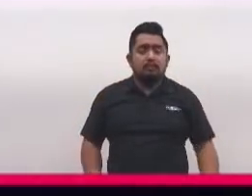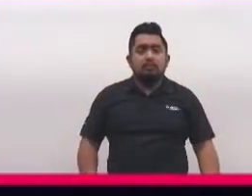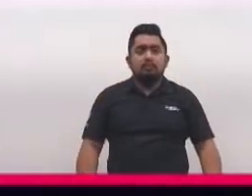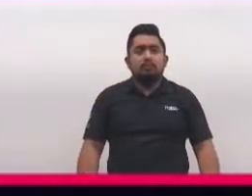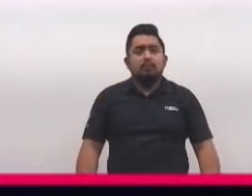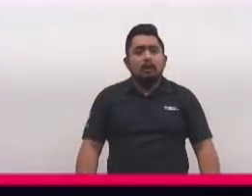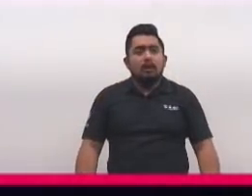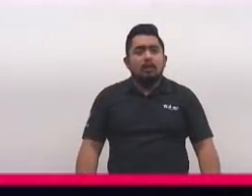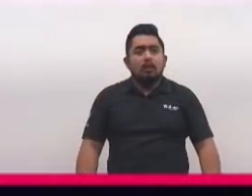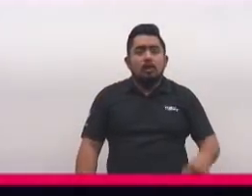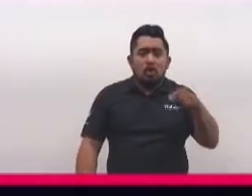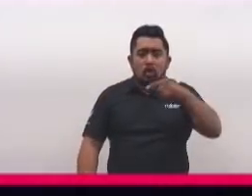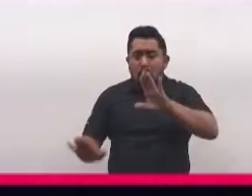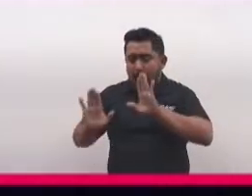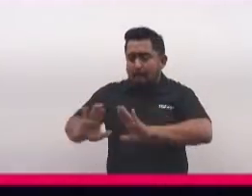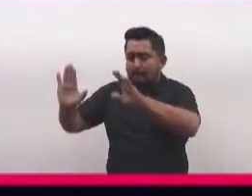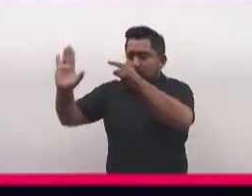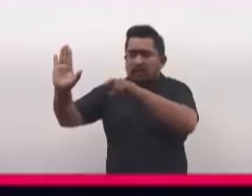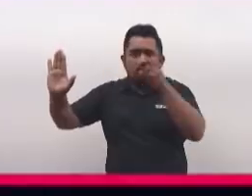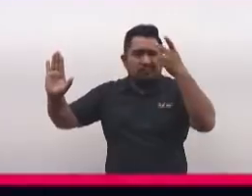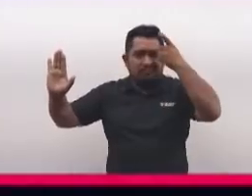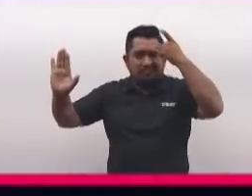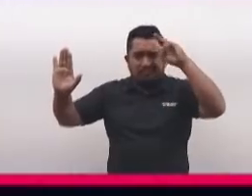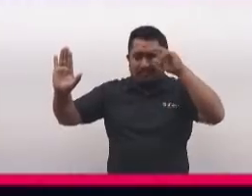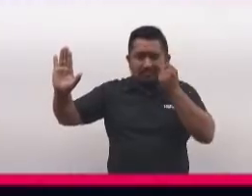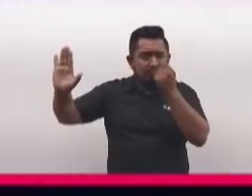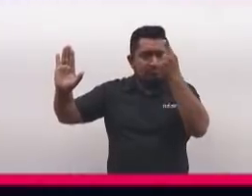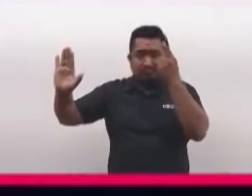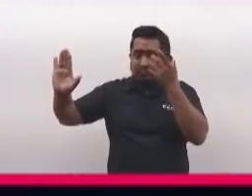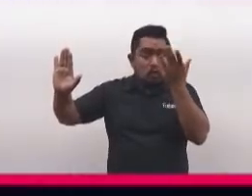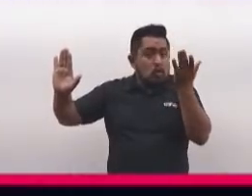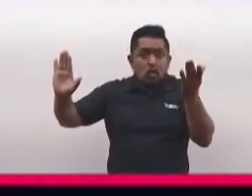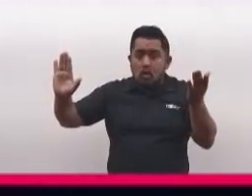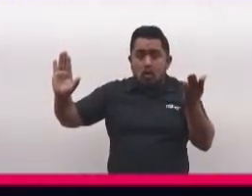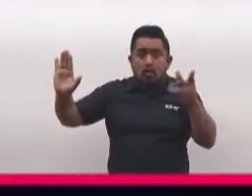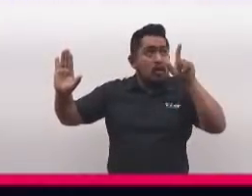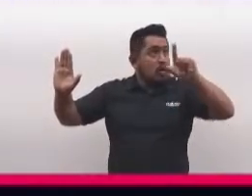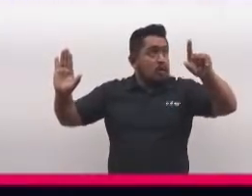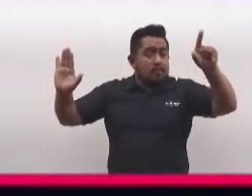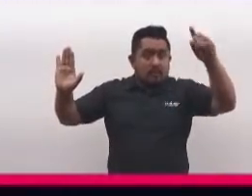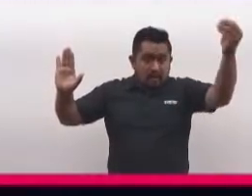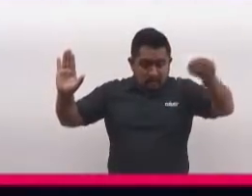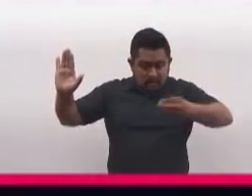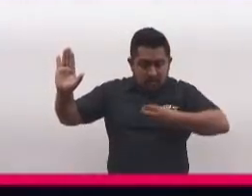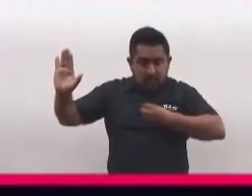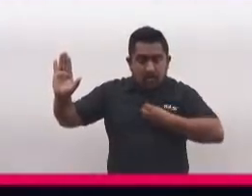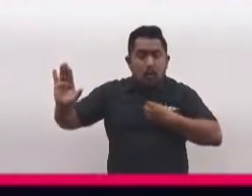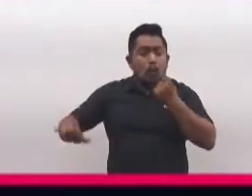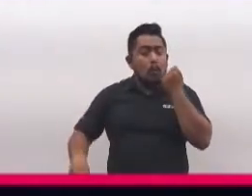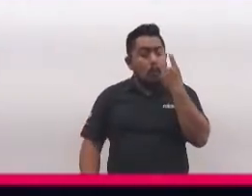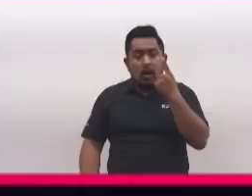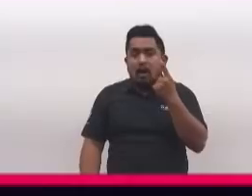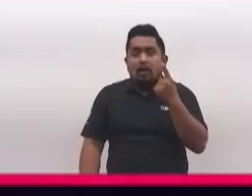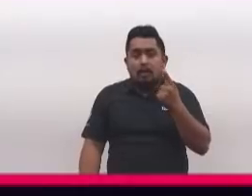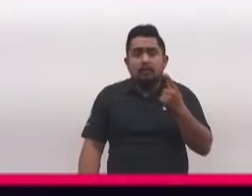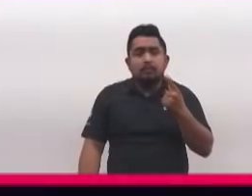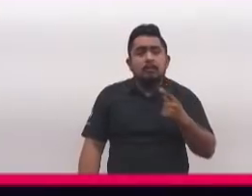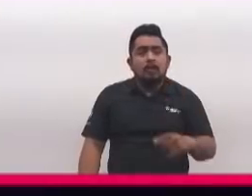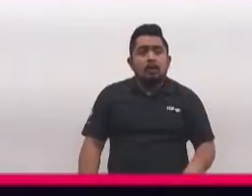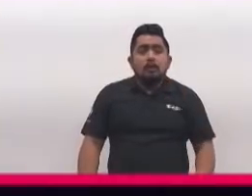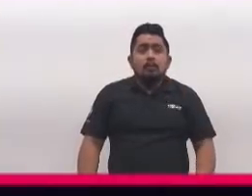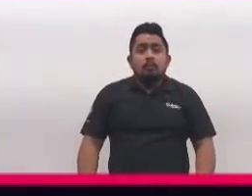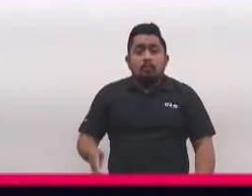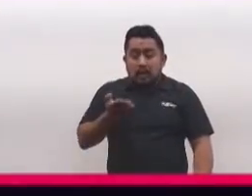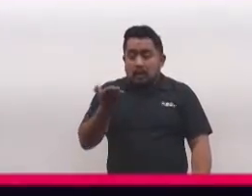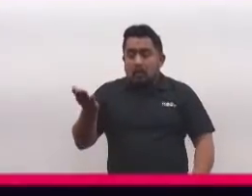hay milagros que no tienen explicación hay favores de dios que no tienen precio hay cosas que